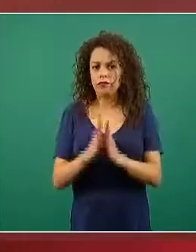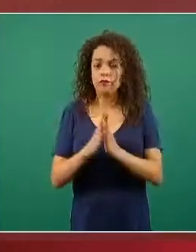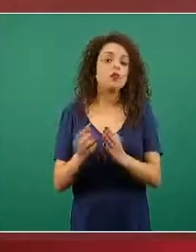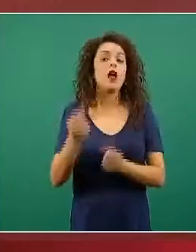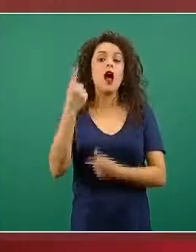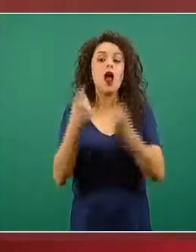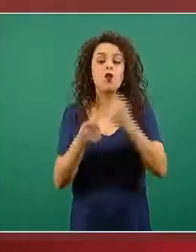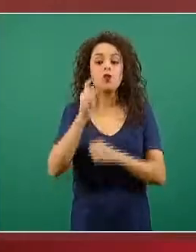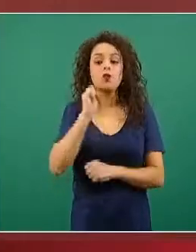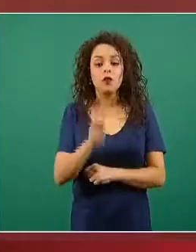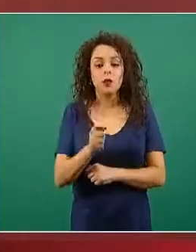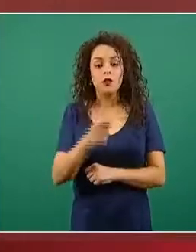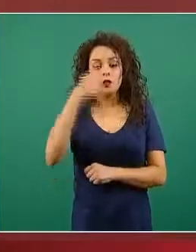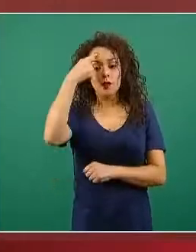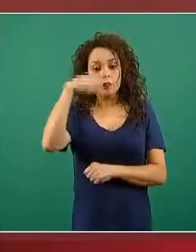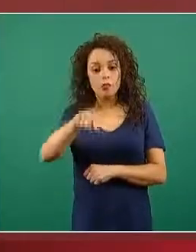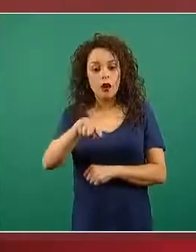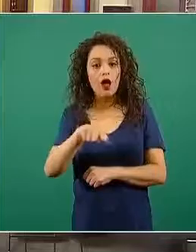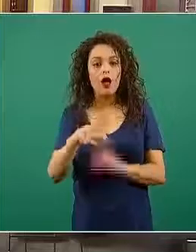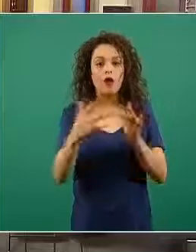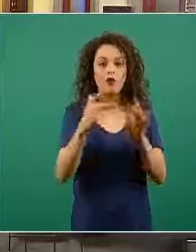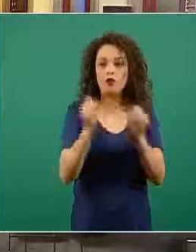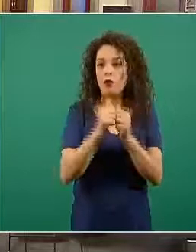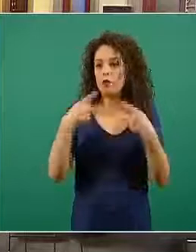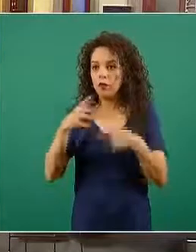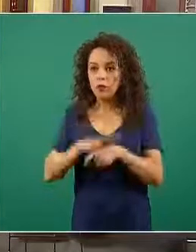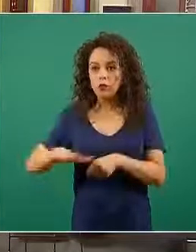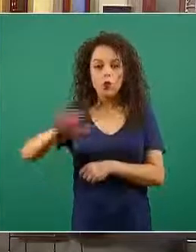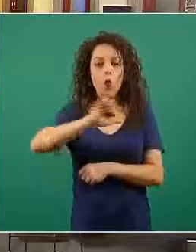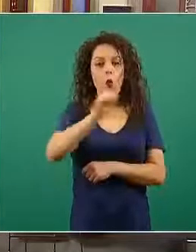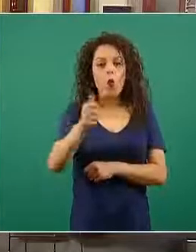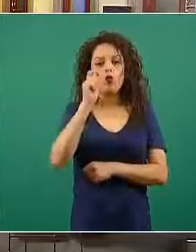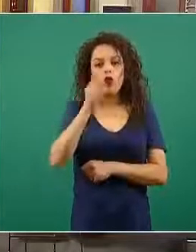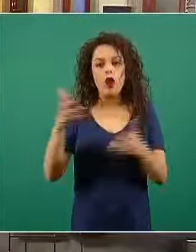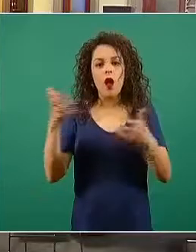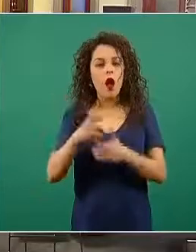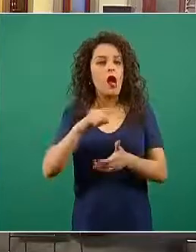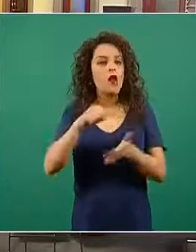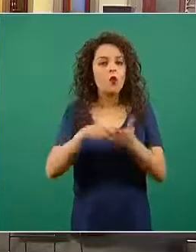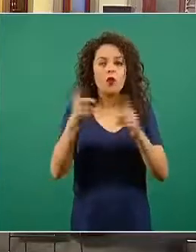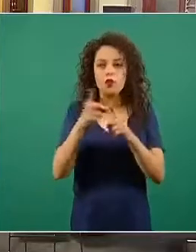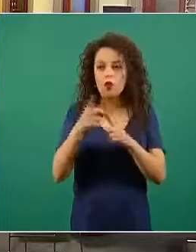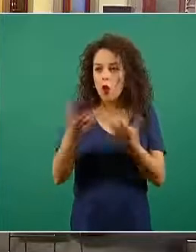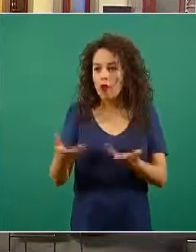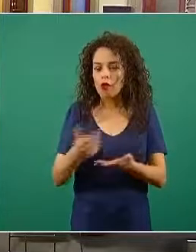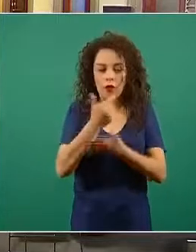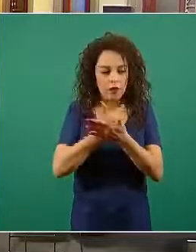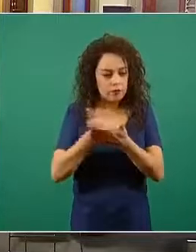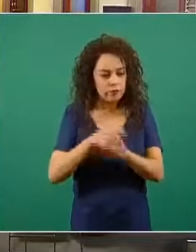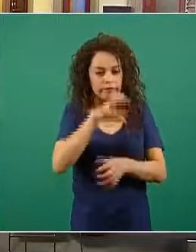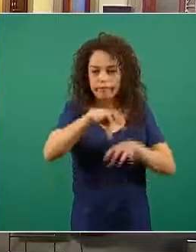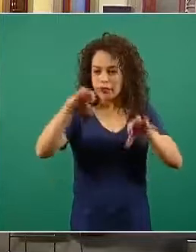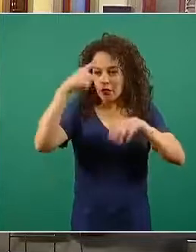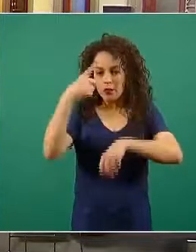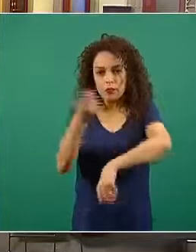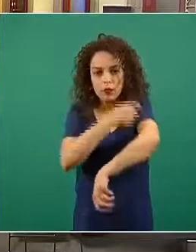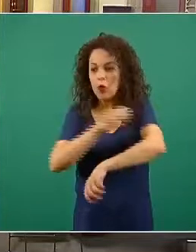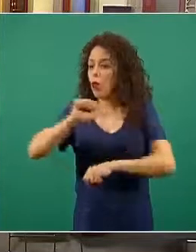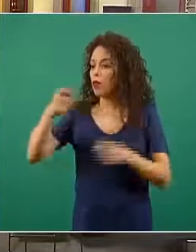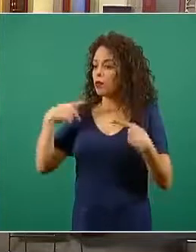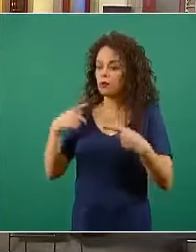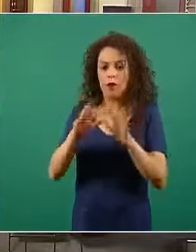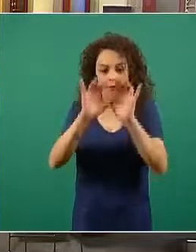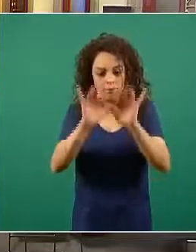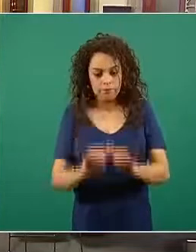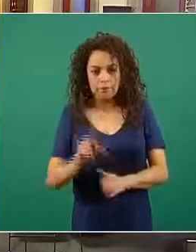de la vinculación social, otros de la organización de la logística, otros también del registro, como se pudo ver en la